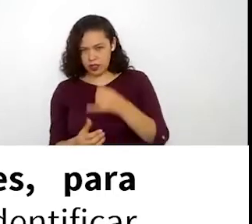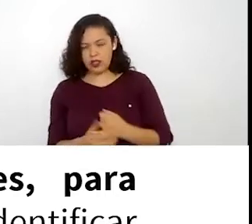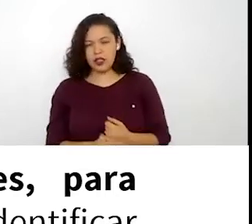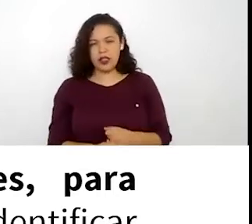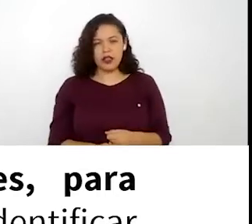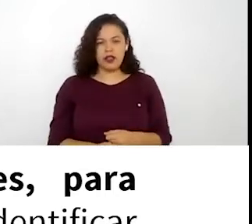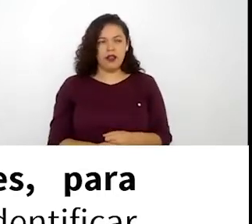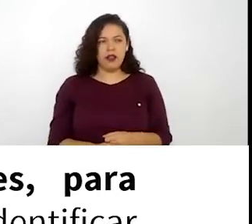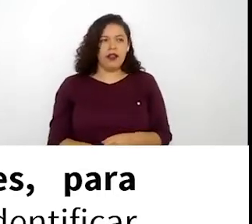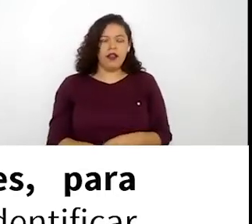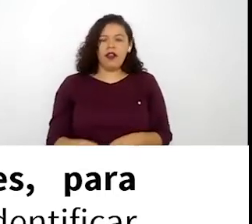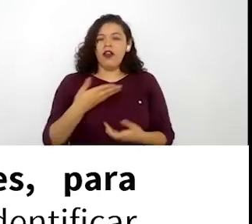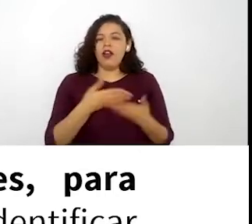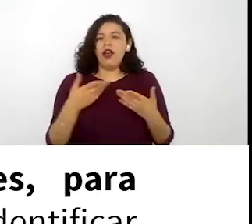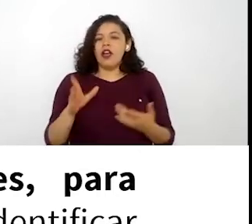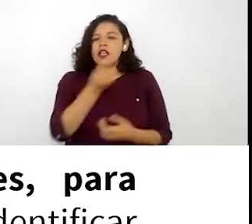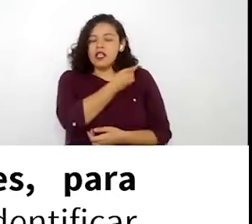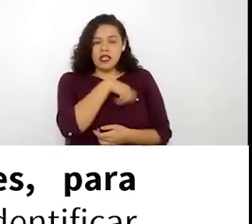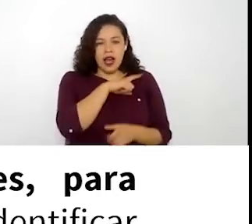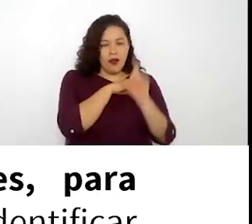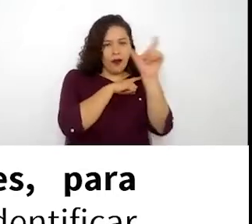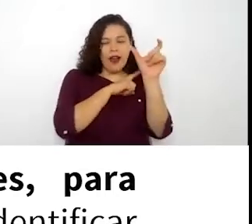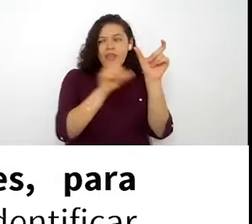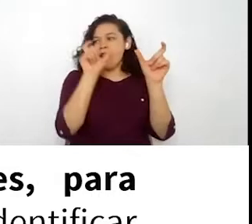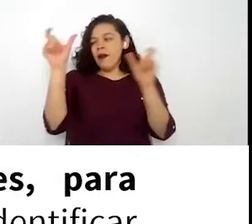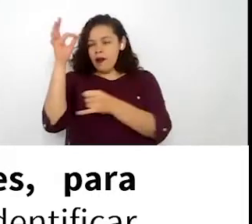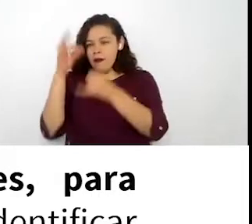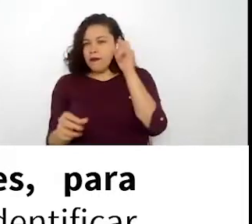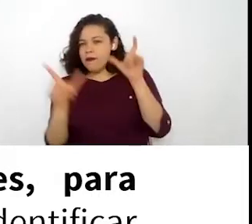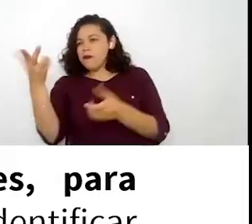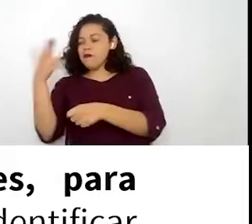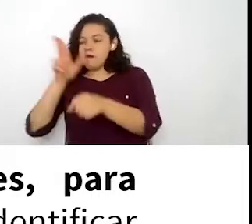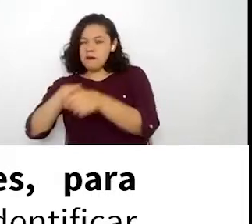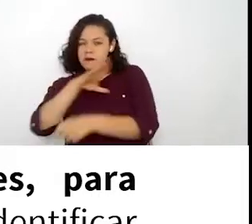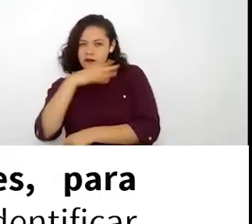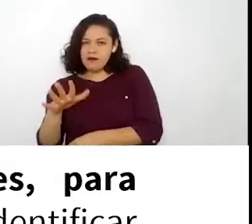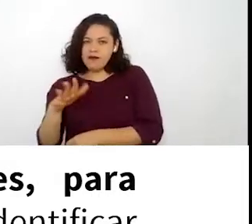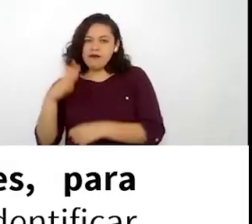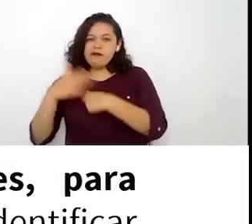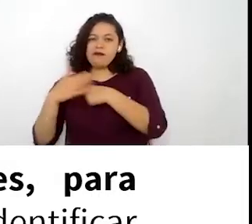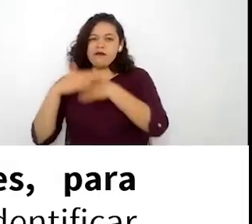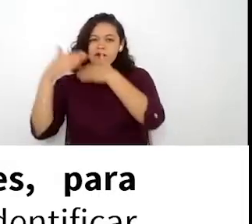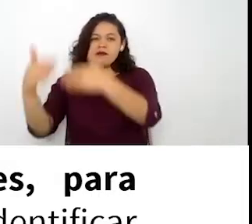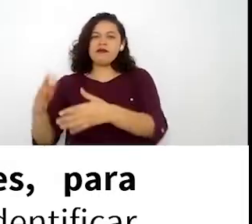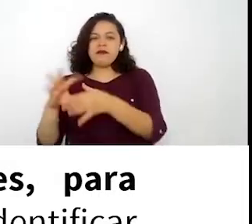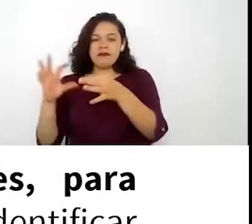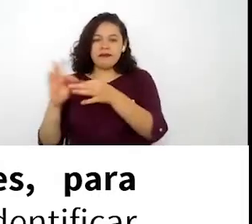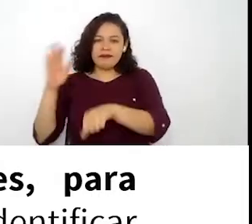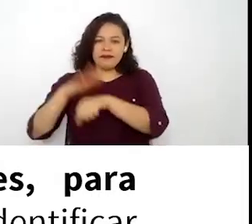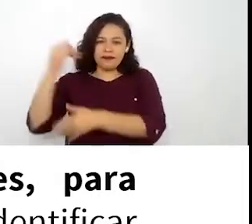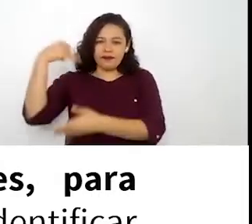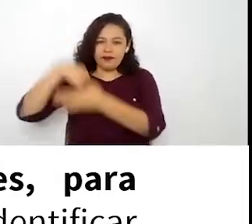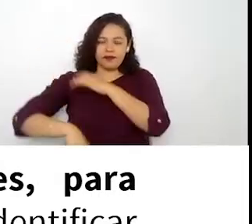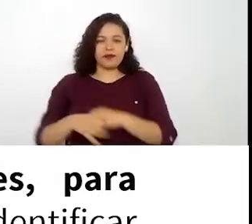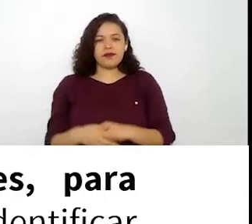tenemos seleccionado hay salud y en la atención final Pues un hospital general más adelante lo vamos a ver en la explicación del de la